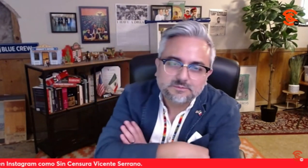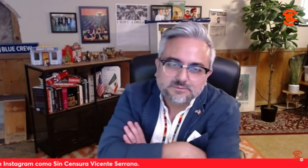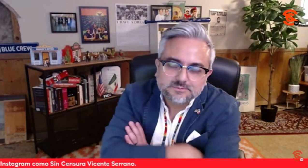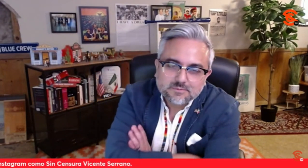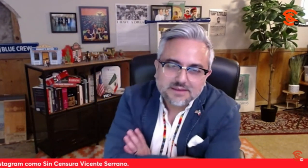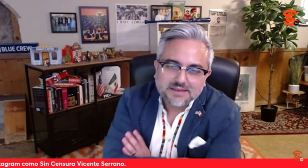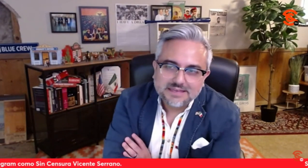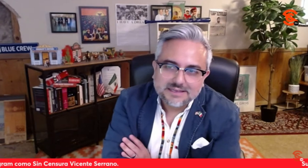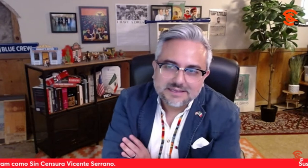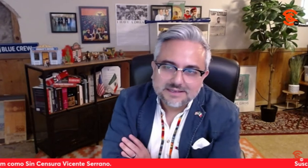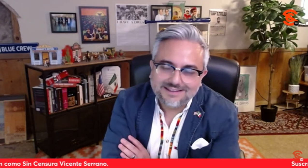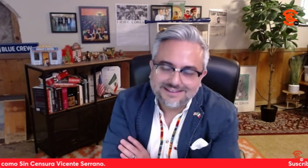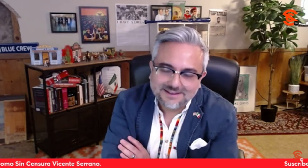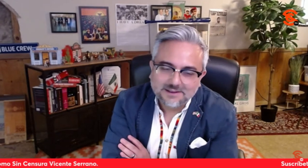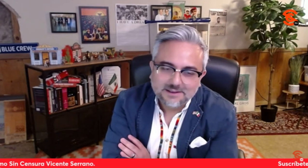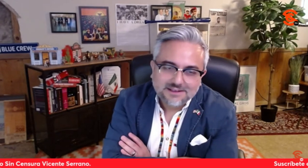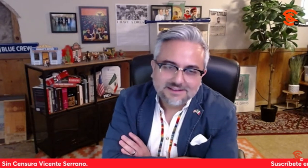¿no?